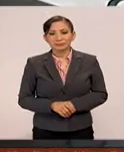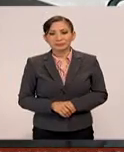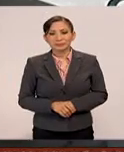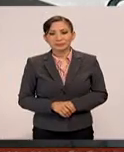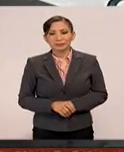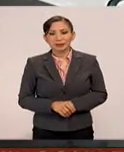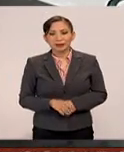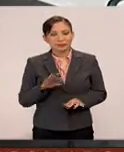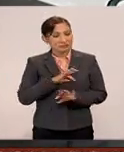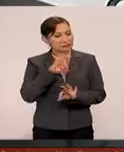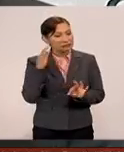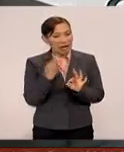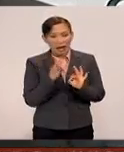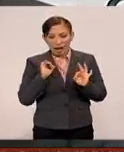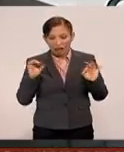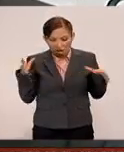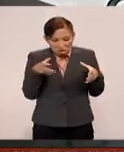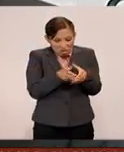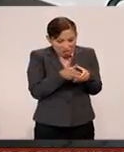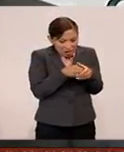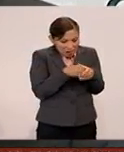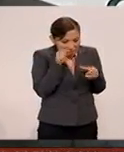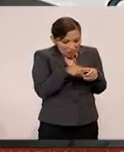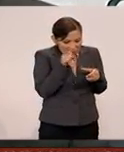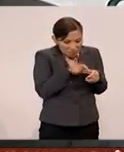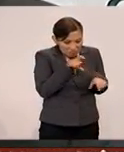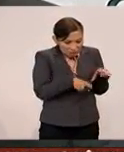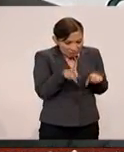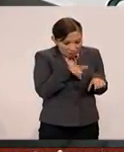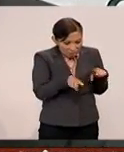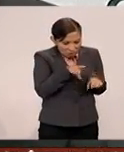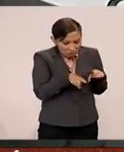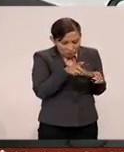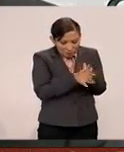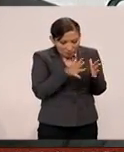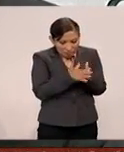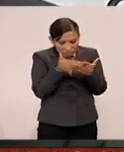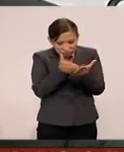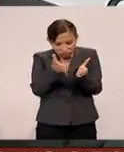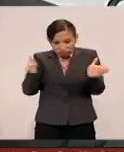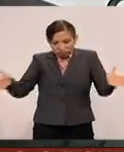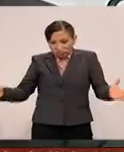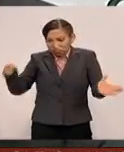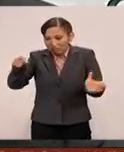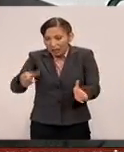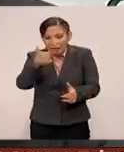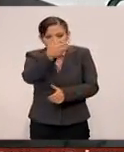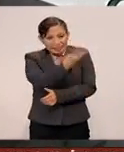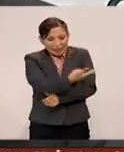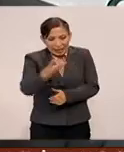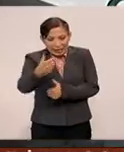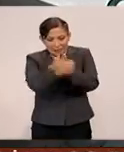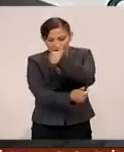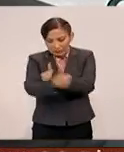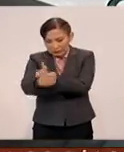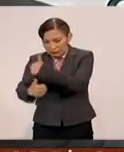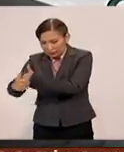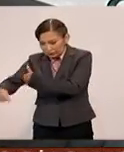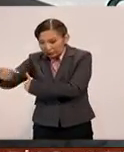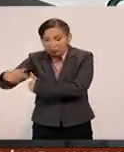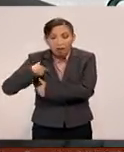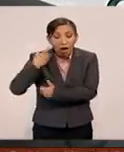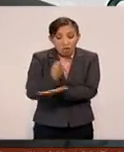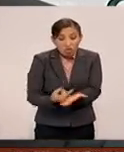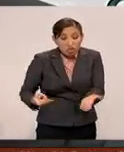Se materializó una desconcentración de mercado que se observa en una participación histórica en las 3 licitaciones, en algunos casos